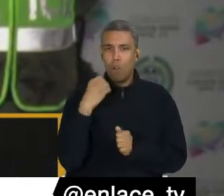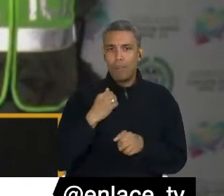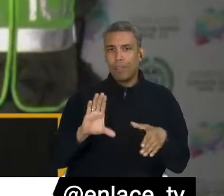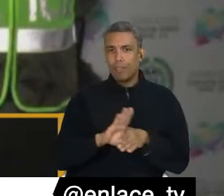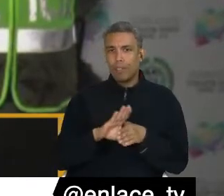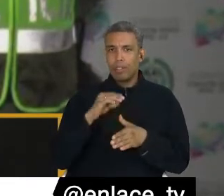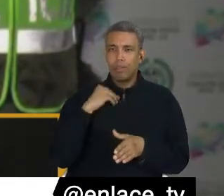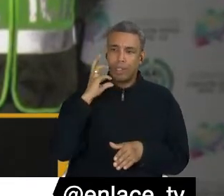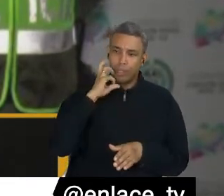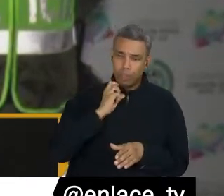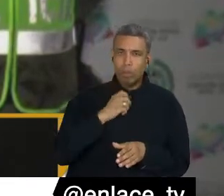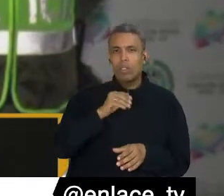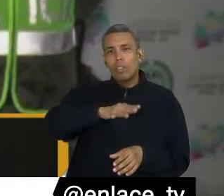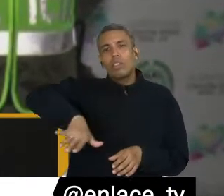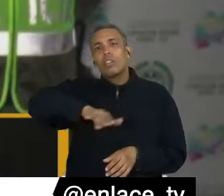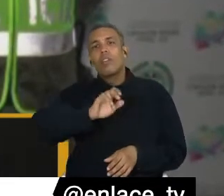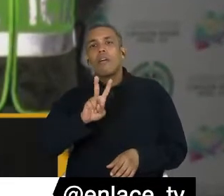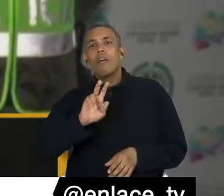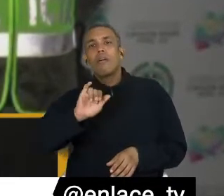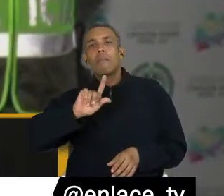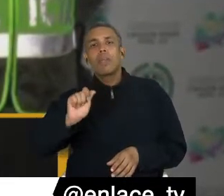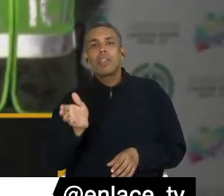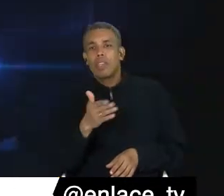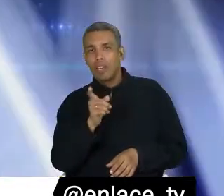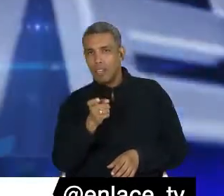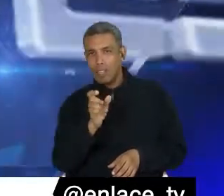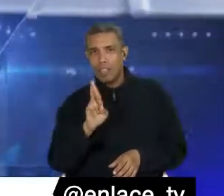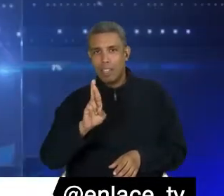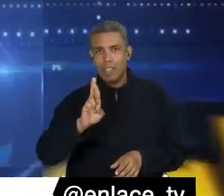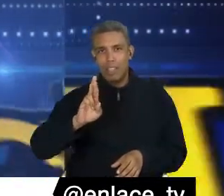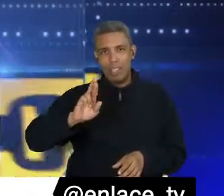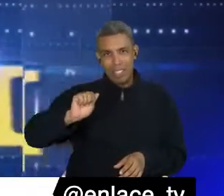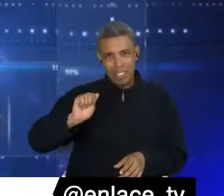en el asentamiento humano Villas del Girardot, en Bucaramanga.